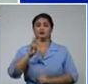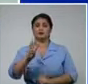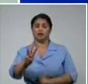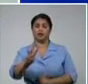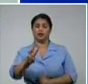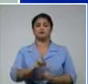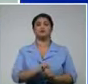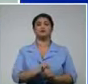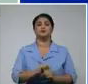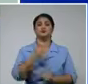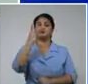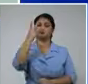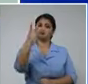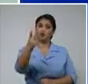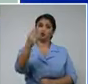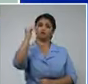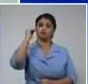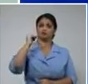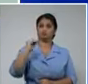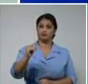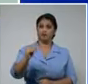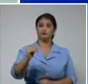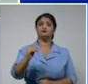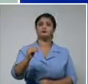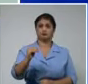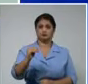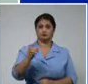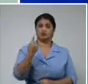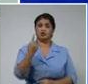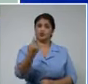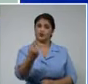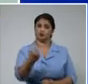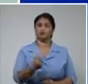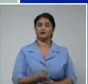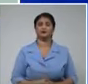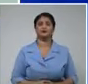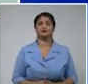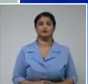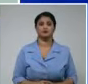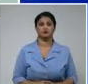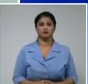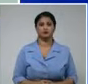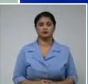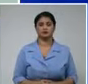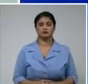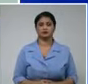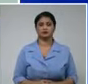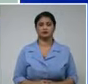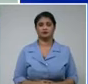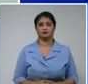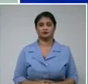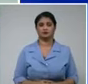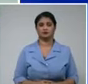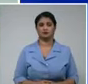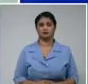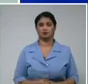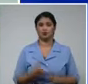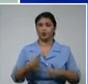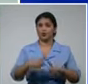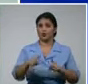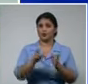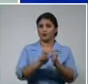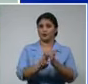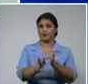2 y San Nicolás de Bari confirma un caso autóctono. La provincia de Matanzas, con el control de